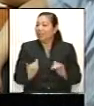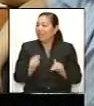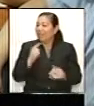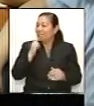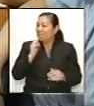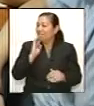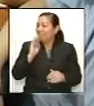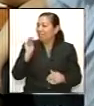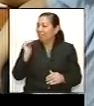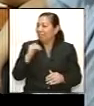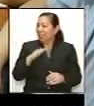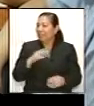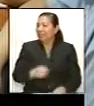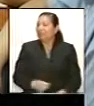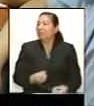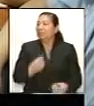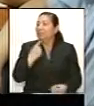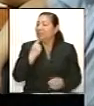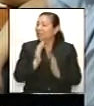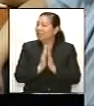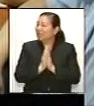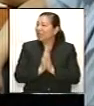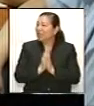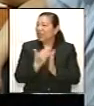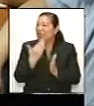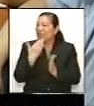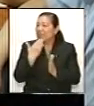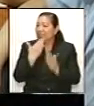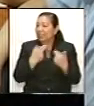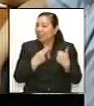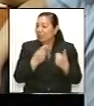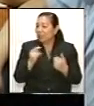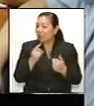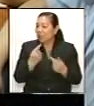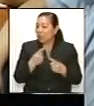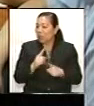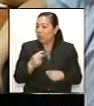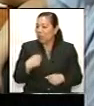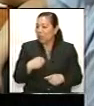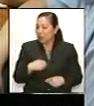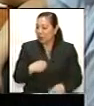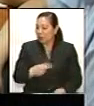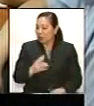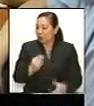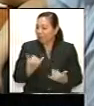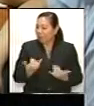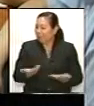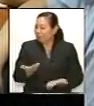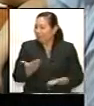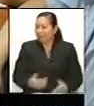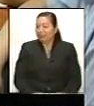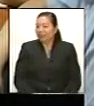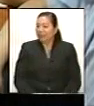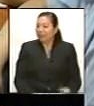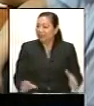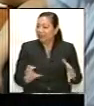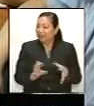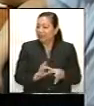falsas expectativas, porque te dicen, por favor, dime de quién, a quién corresponde el usuario, cuando nosotros no somos en este caso una